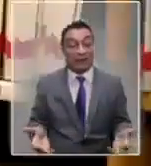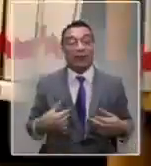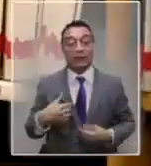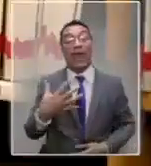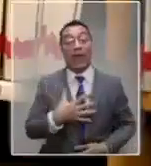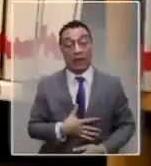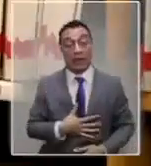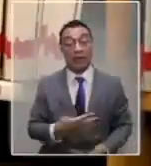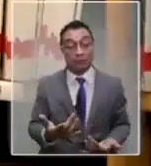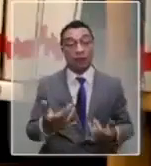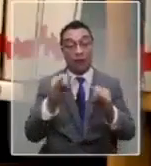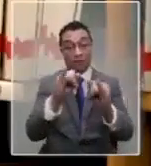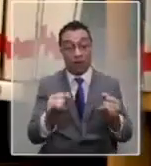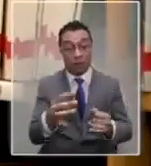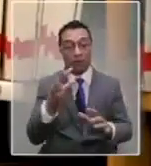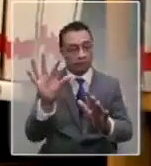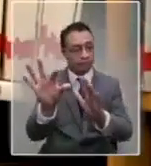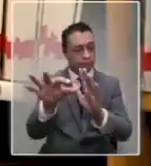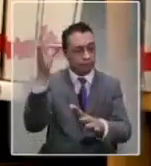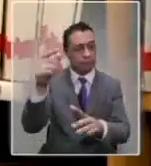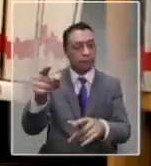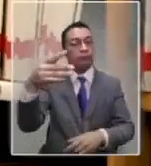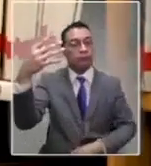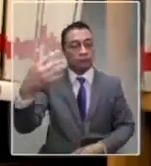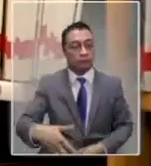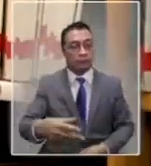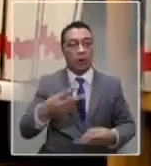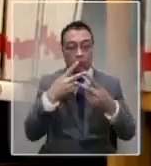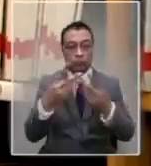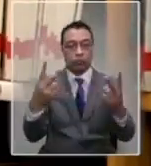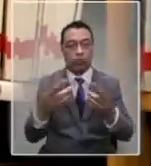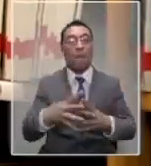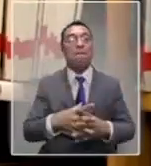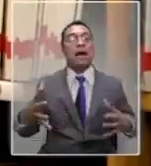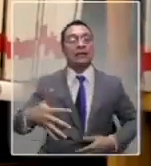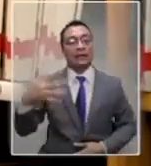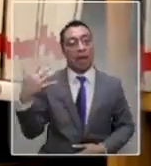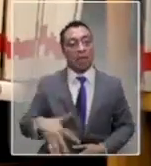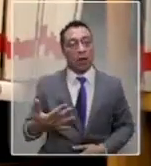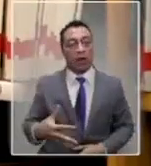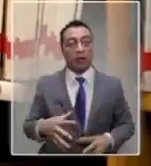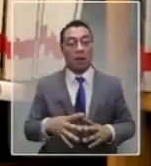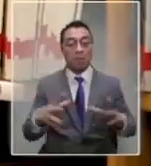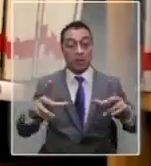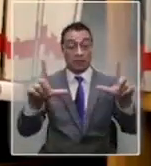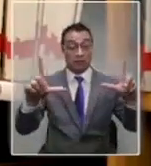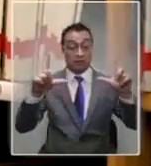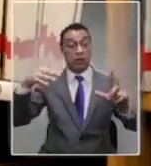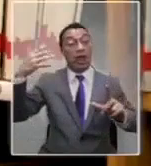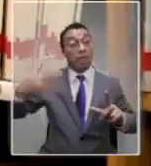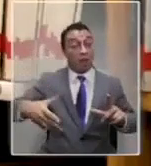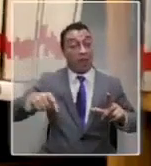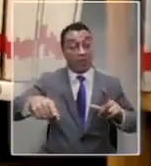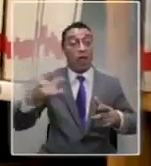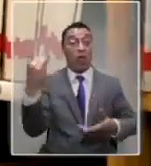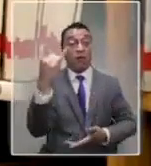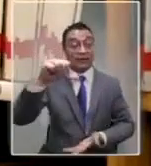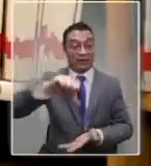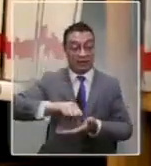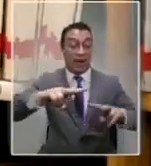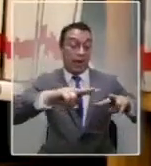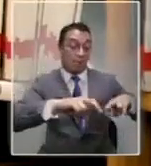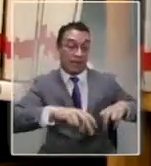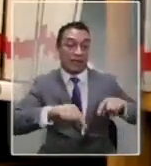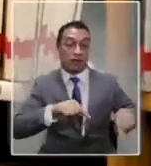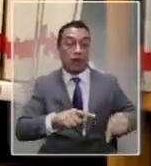Y queremos, bueno, de alguna forma destacar las publicaciones más importantes, lo más destacado de la Universidad Central en